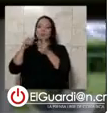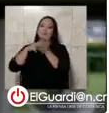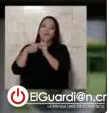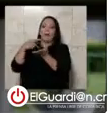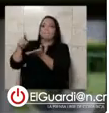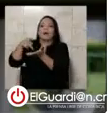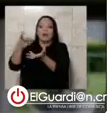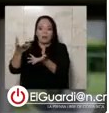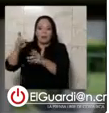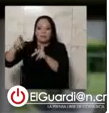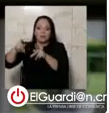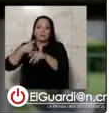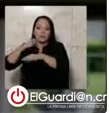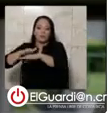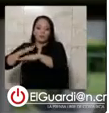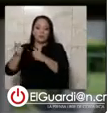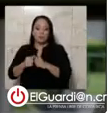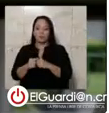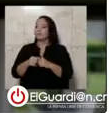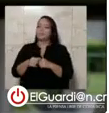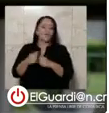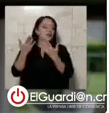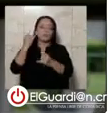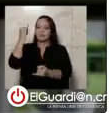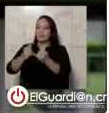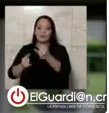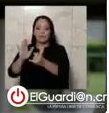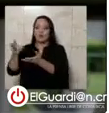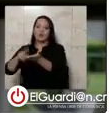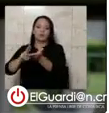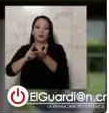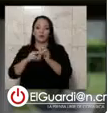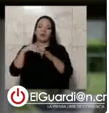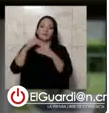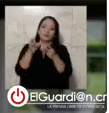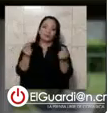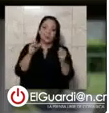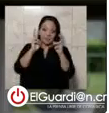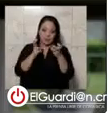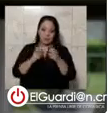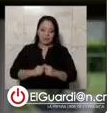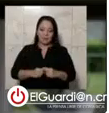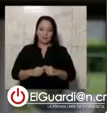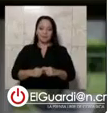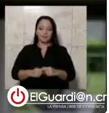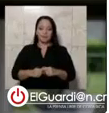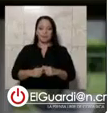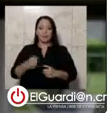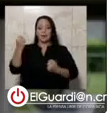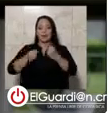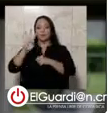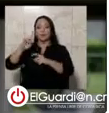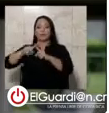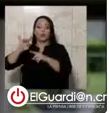concesión. Hay que esperar a que se acabe esa concesión para poder arreglar ese entuerto. Los vehículos 4x4 son